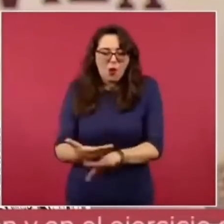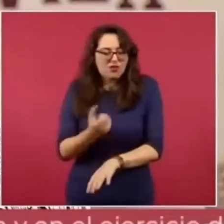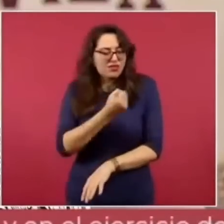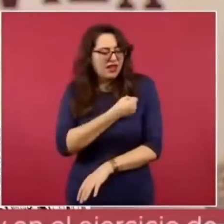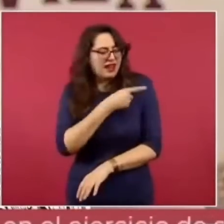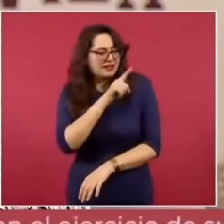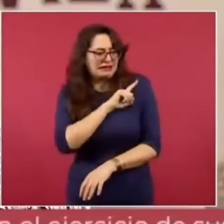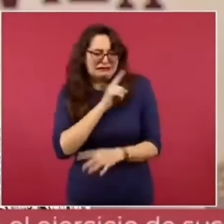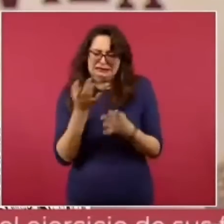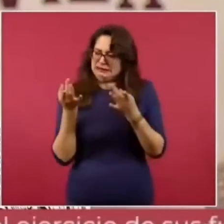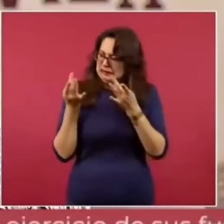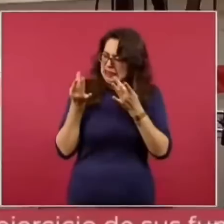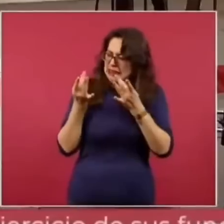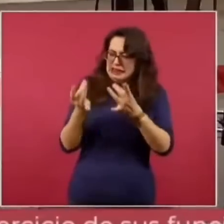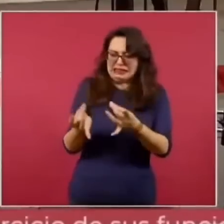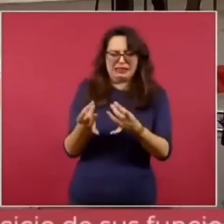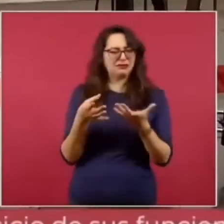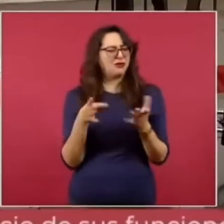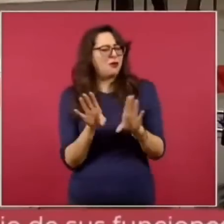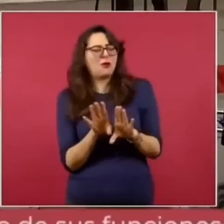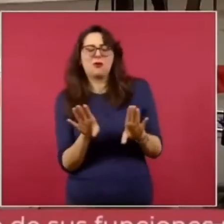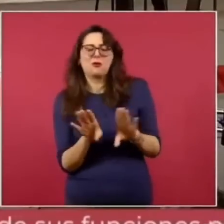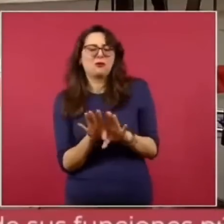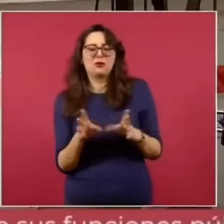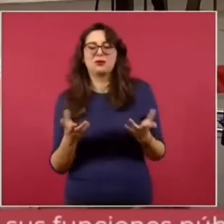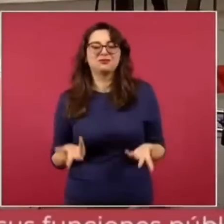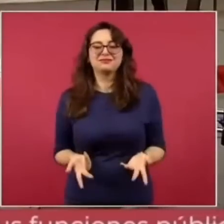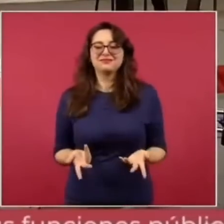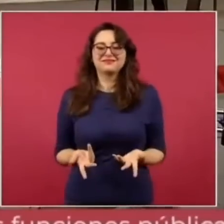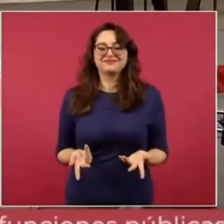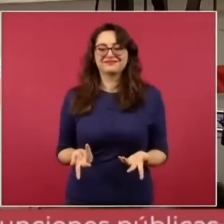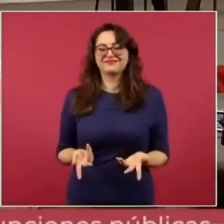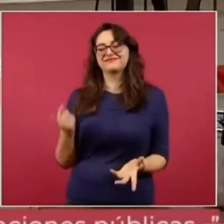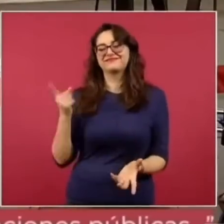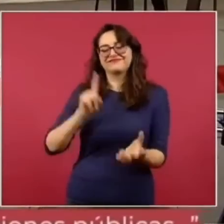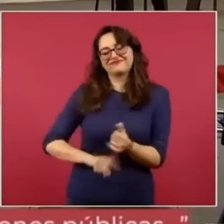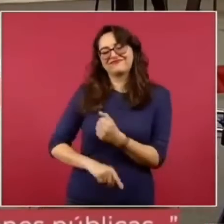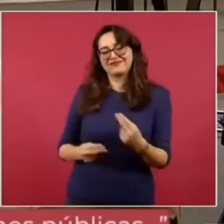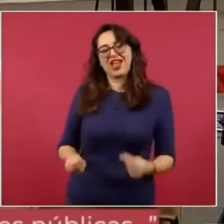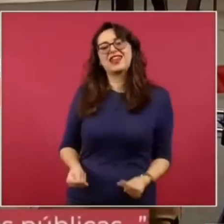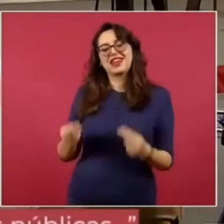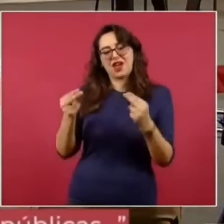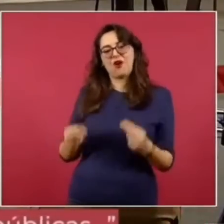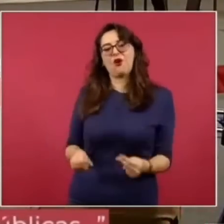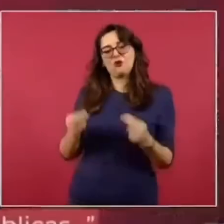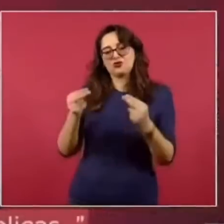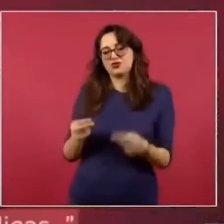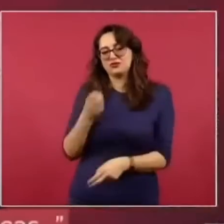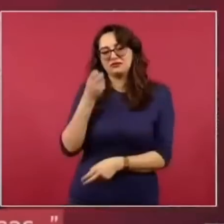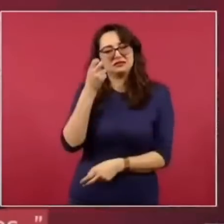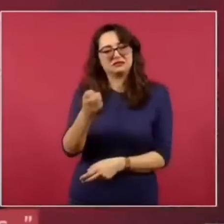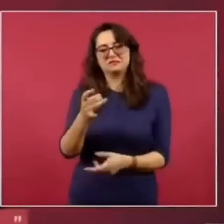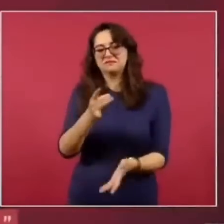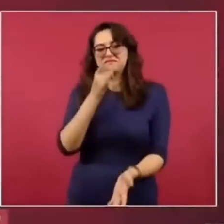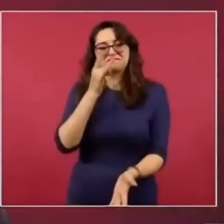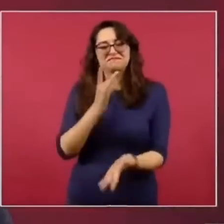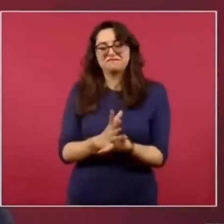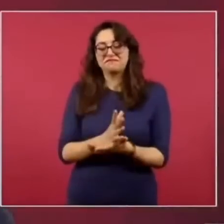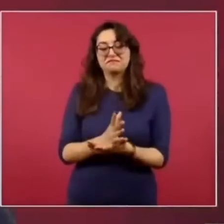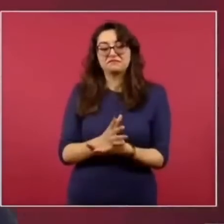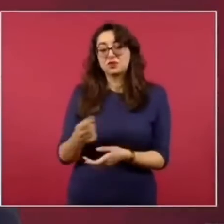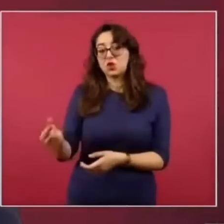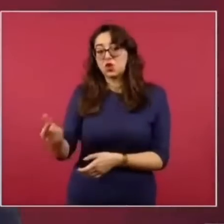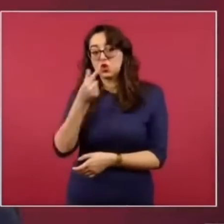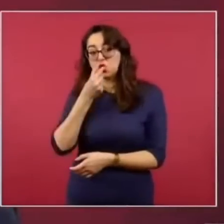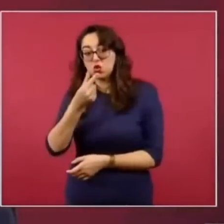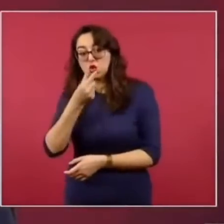ser de calidad. Obviamente lo que buscan es proteger los intereses comerciales. Estos productos no ayudan a dejar de